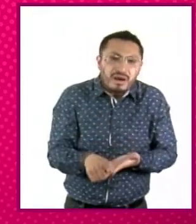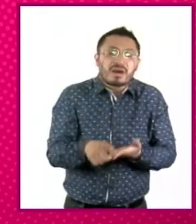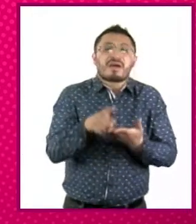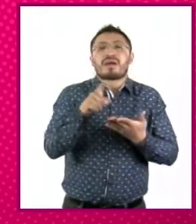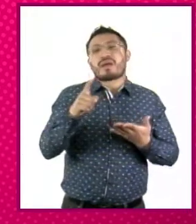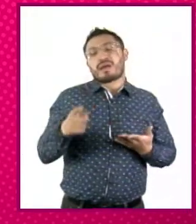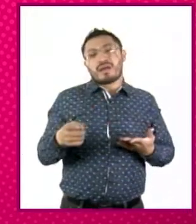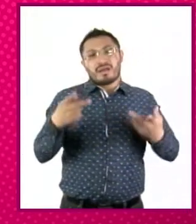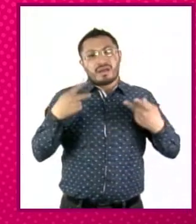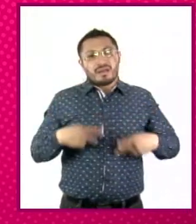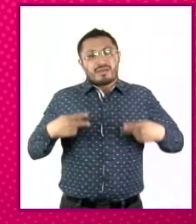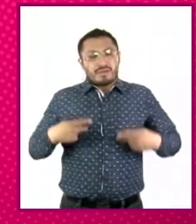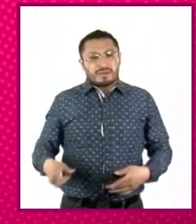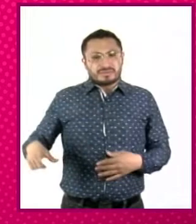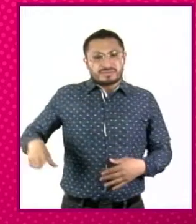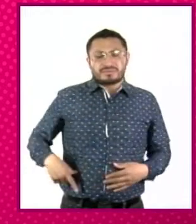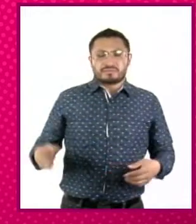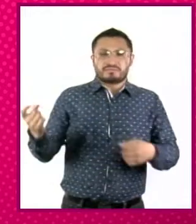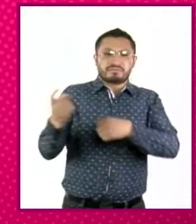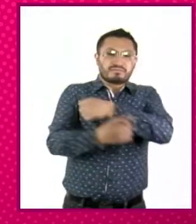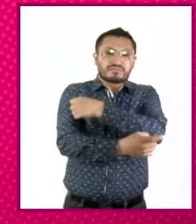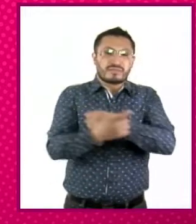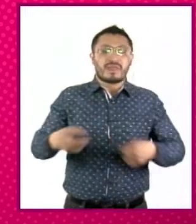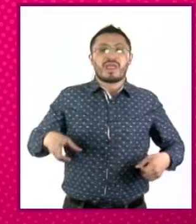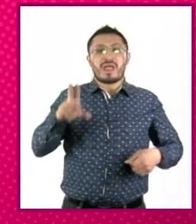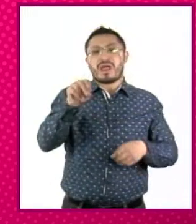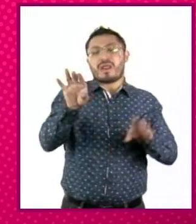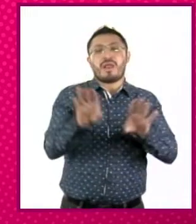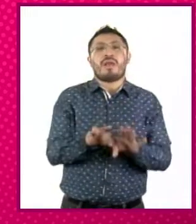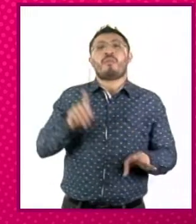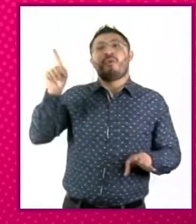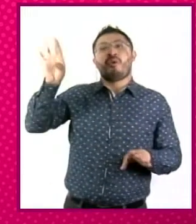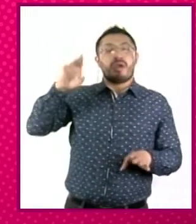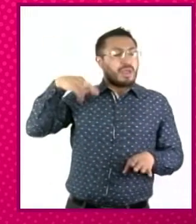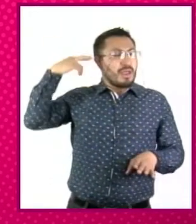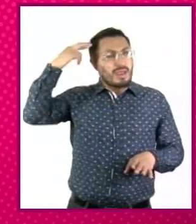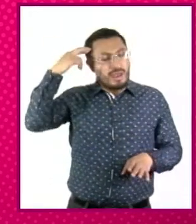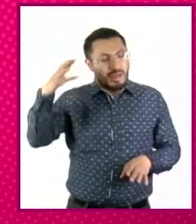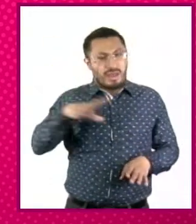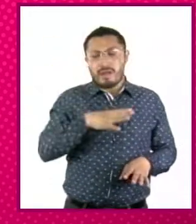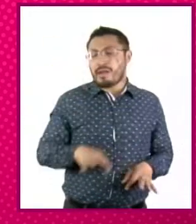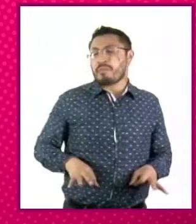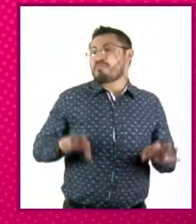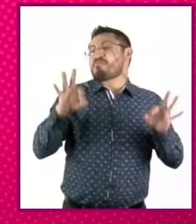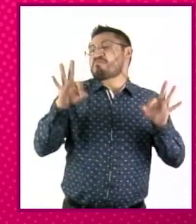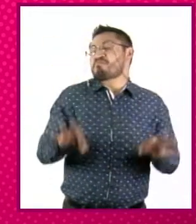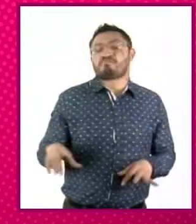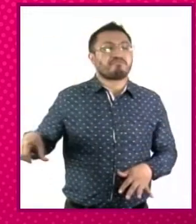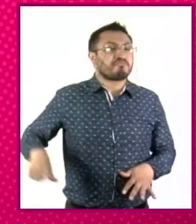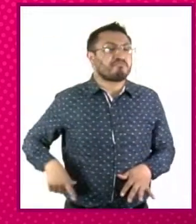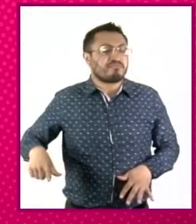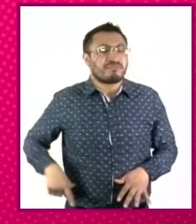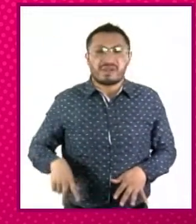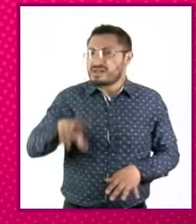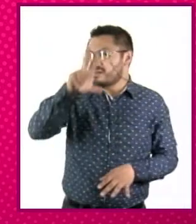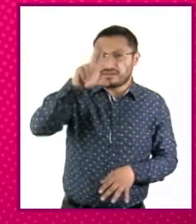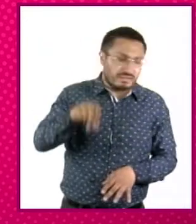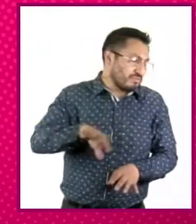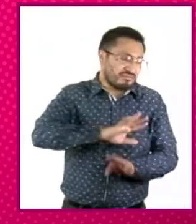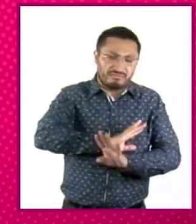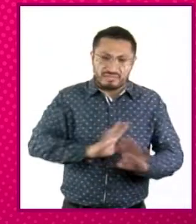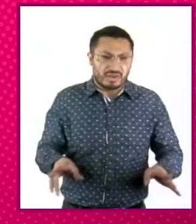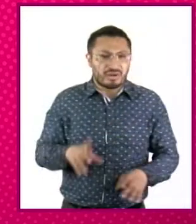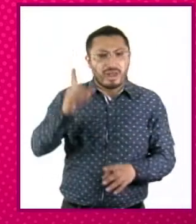burgueses de gobernarse a sí mismos y no esperar a que la nobleza, que tenía un dictado o un derecho